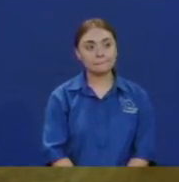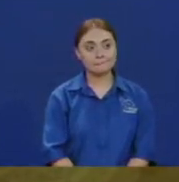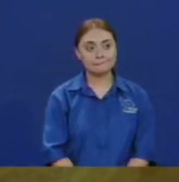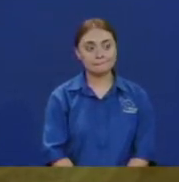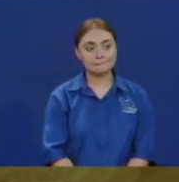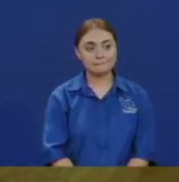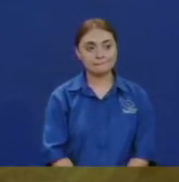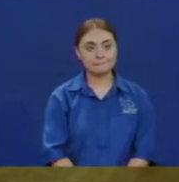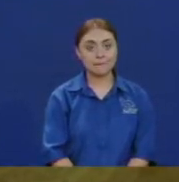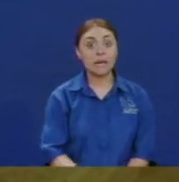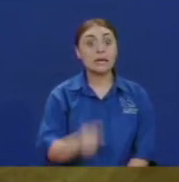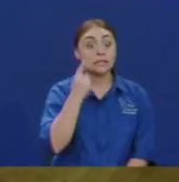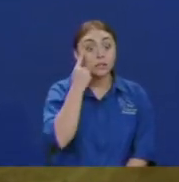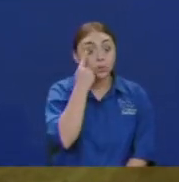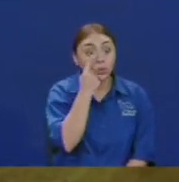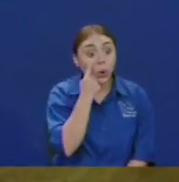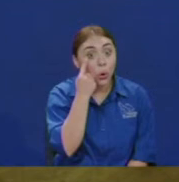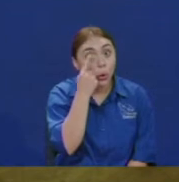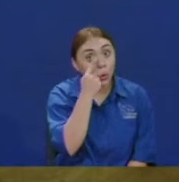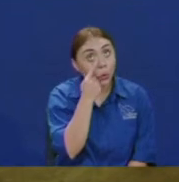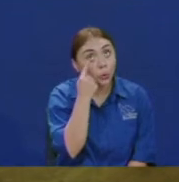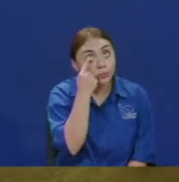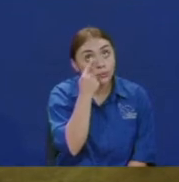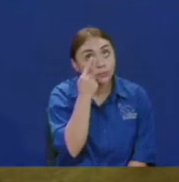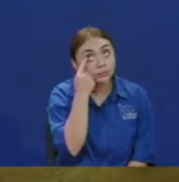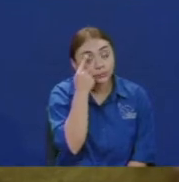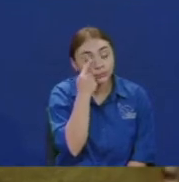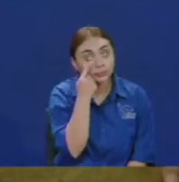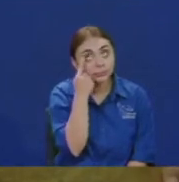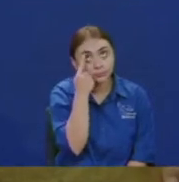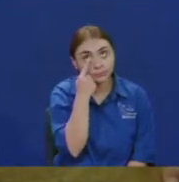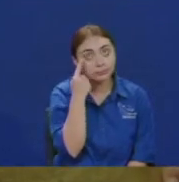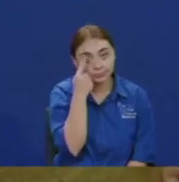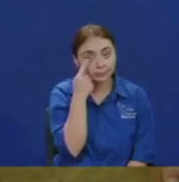Si tu ojo es poneros,